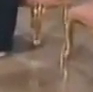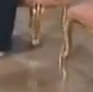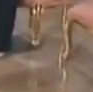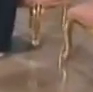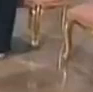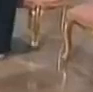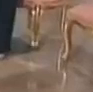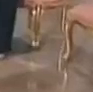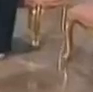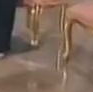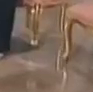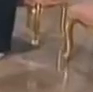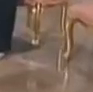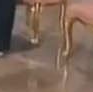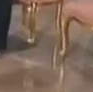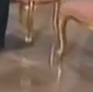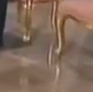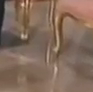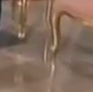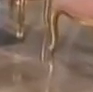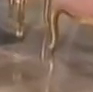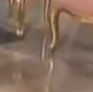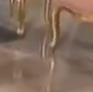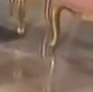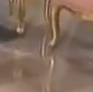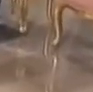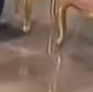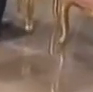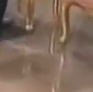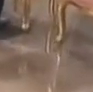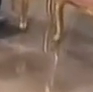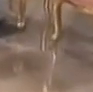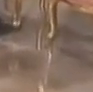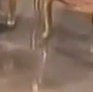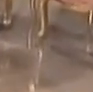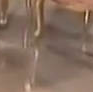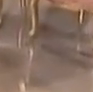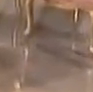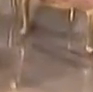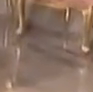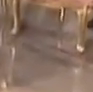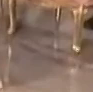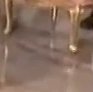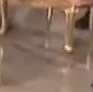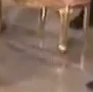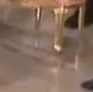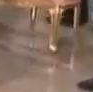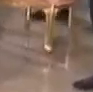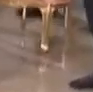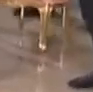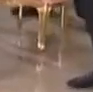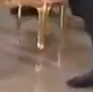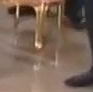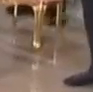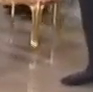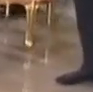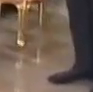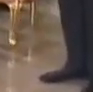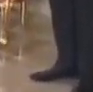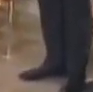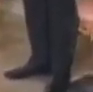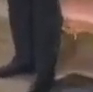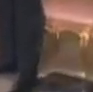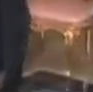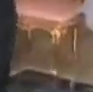del imperio neocolonizador español. Recordó los aportes ideológicos de Juan Germán Roscio en la lucha de emancipación y por los